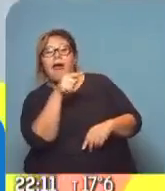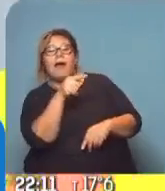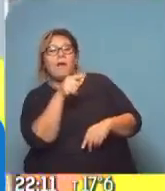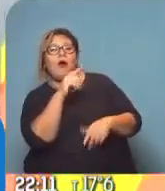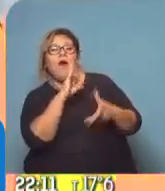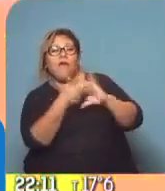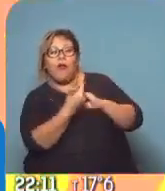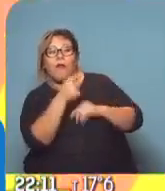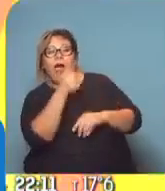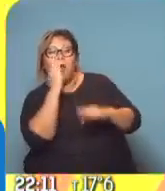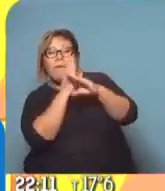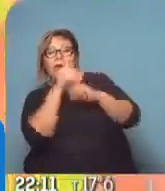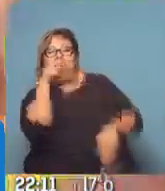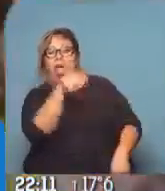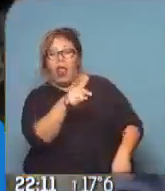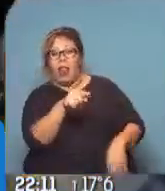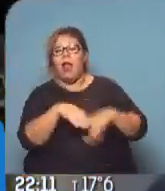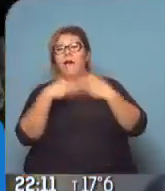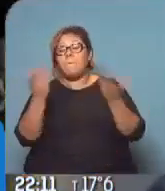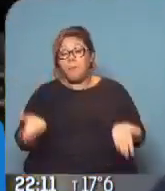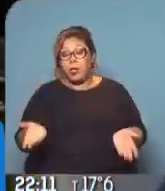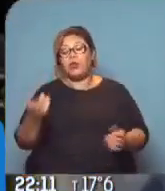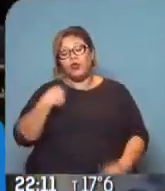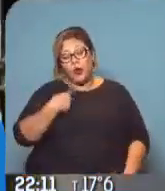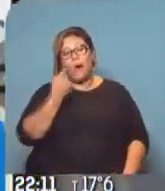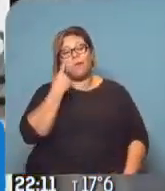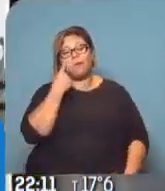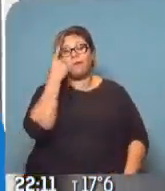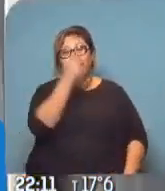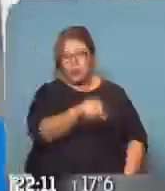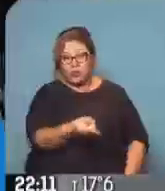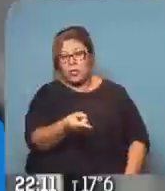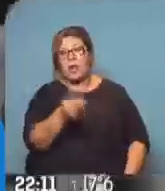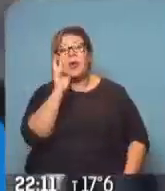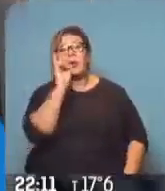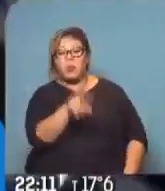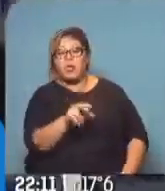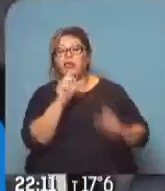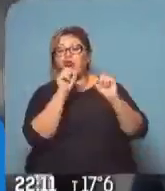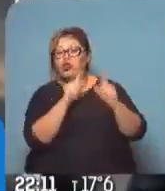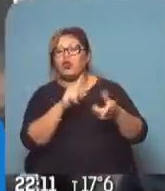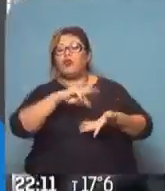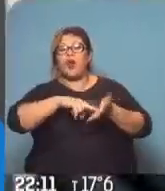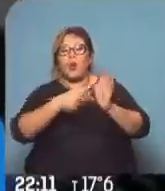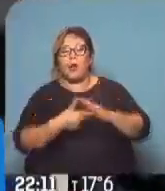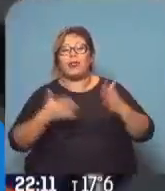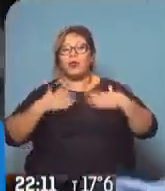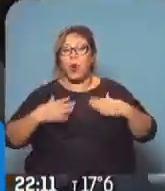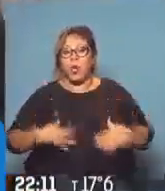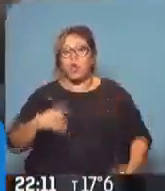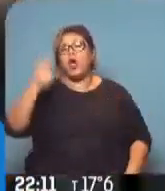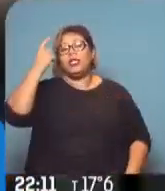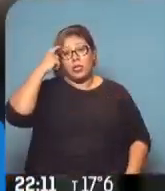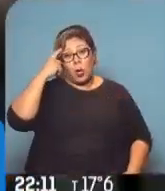el desenlace, yo que lo he conocido y he visto, los problemas físicos y psicológicos que le han